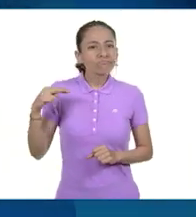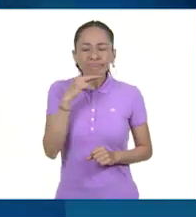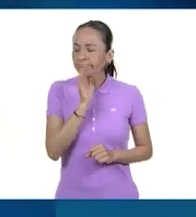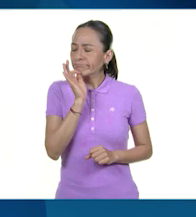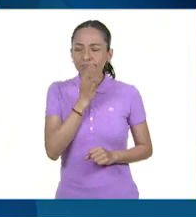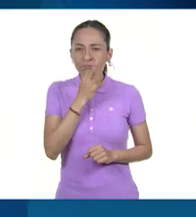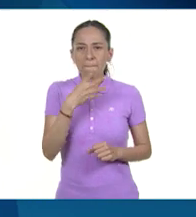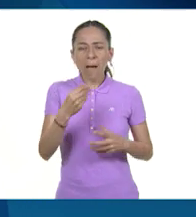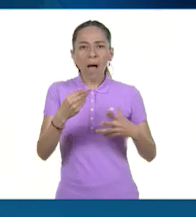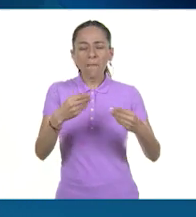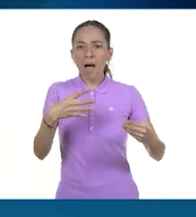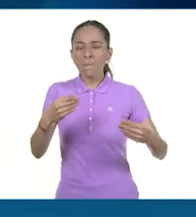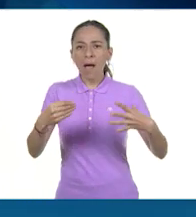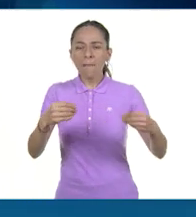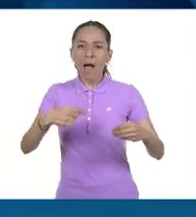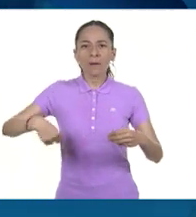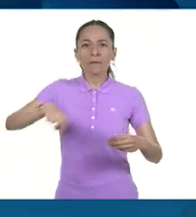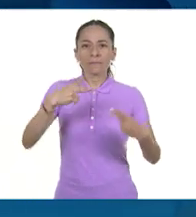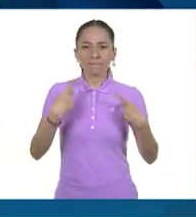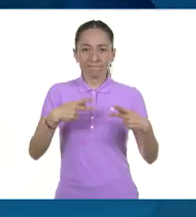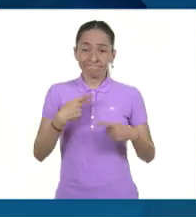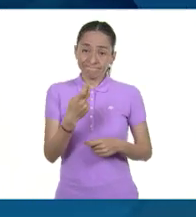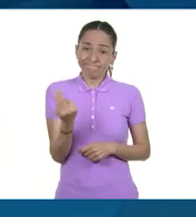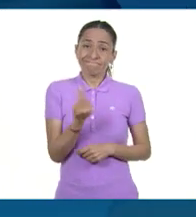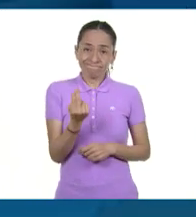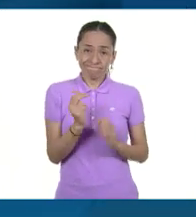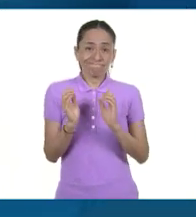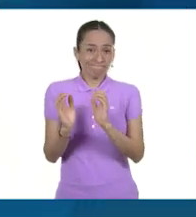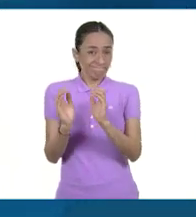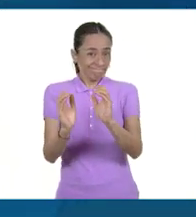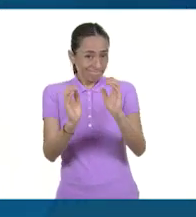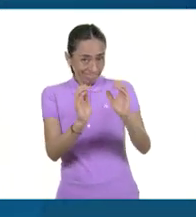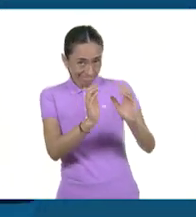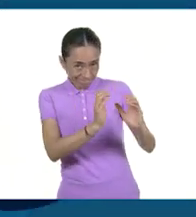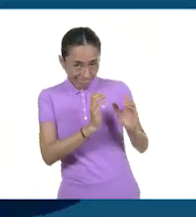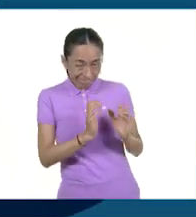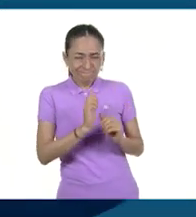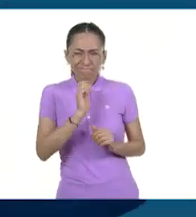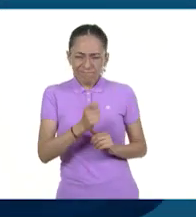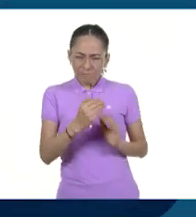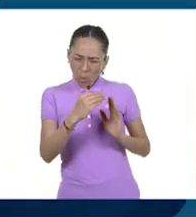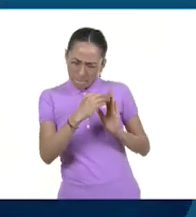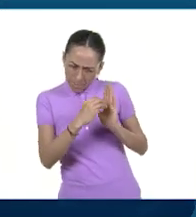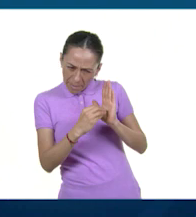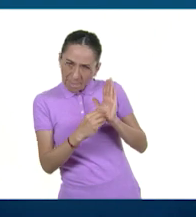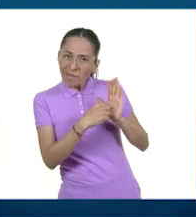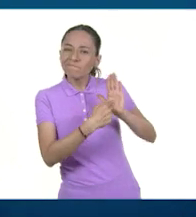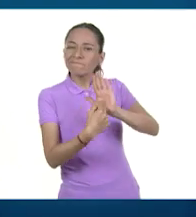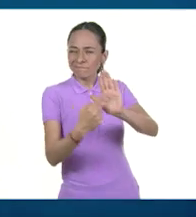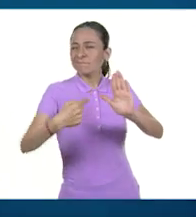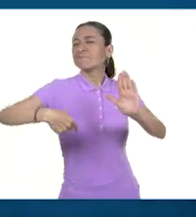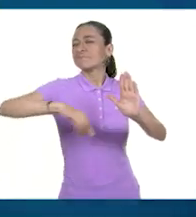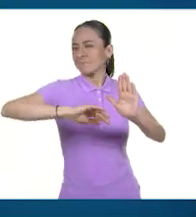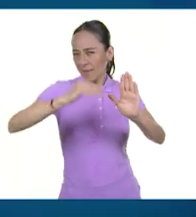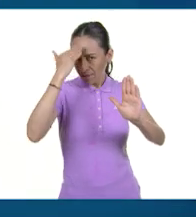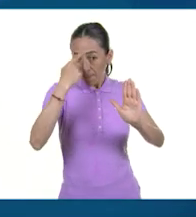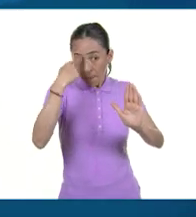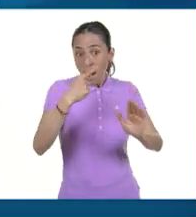personas. Por eso hay que continuar cuidándonos siguiendo las buenas prácticas que ya todos conocemos para evitar contagiarnos.